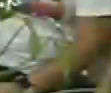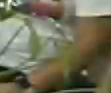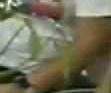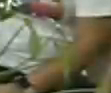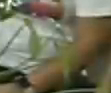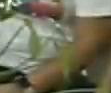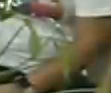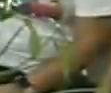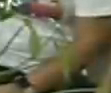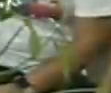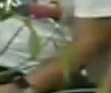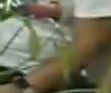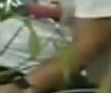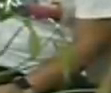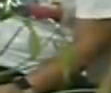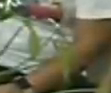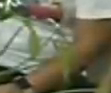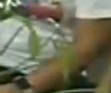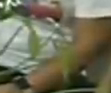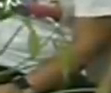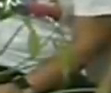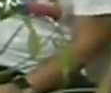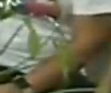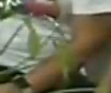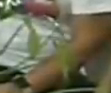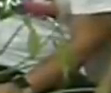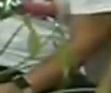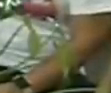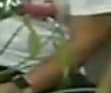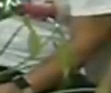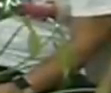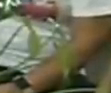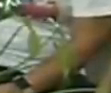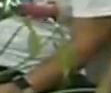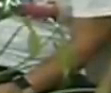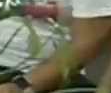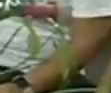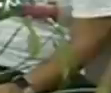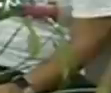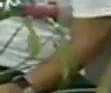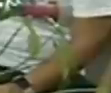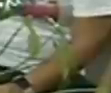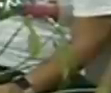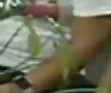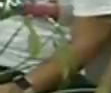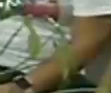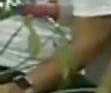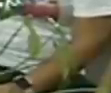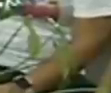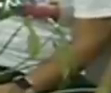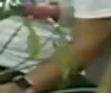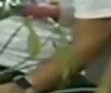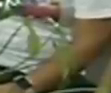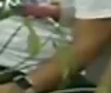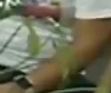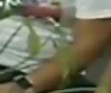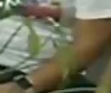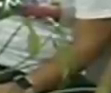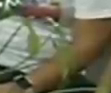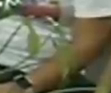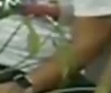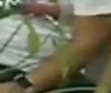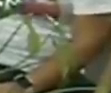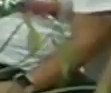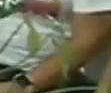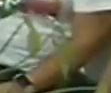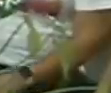full equipo, 3 habitaciones, 2 baños, cocina, comedor,